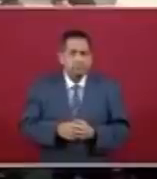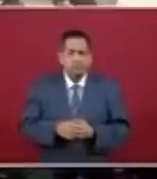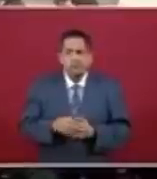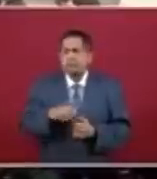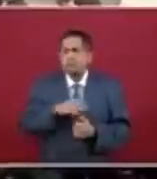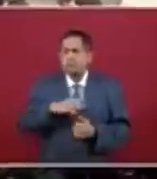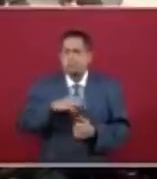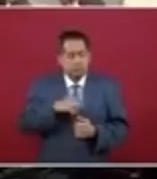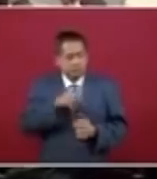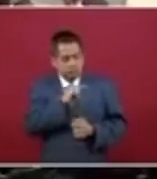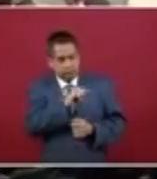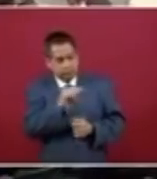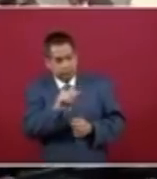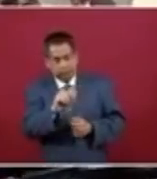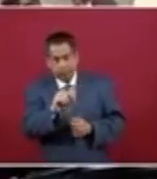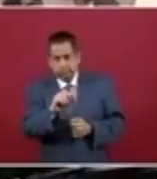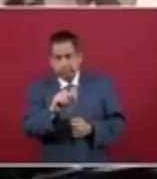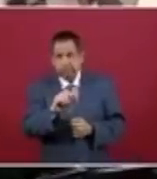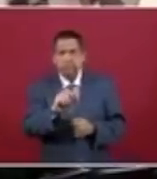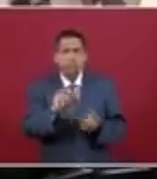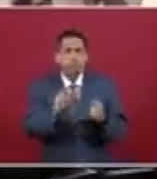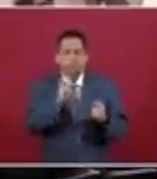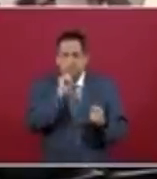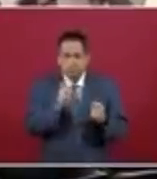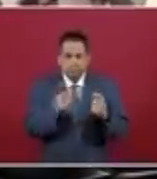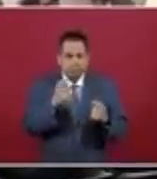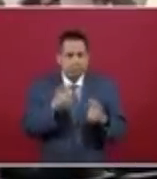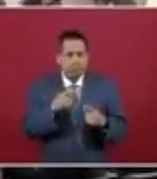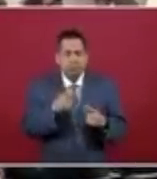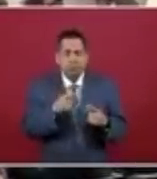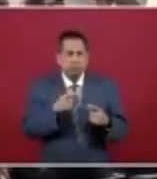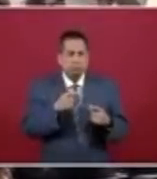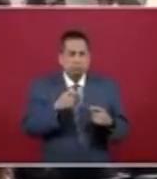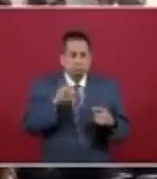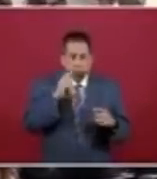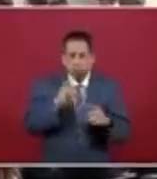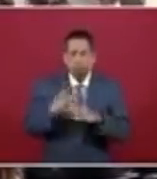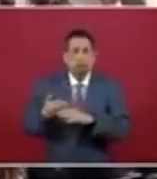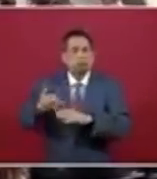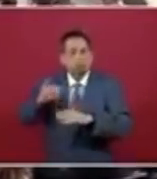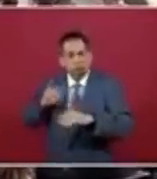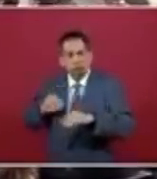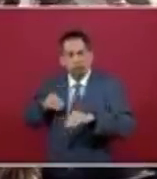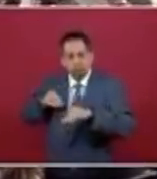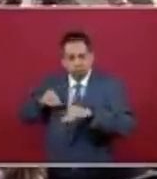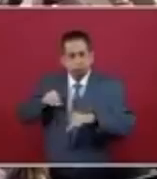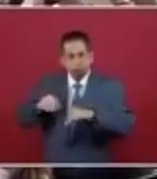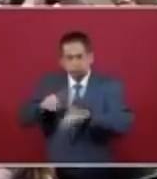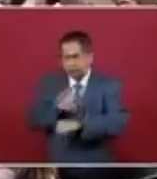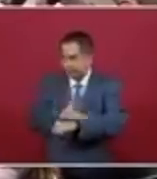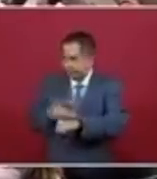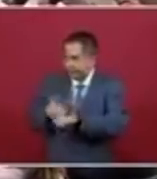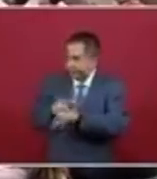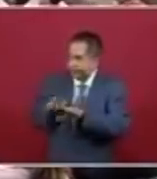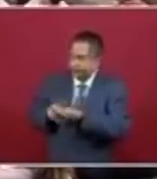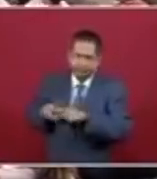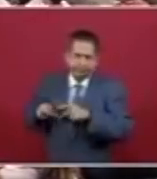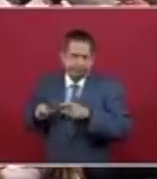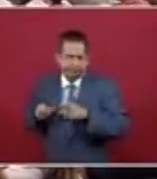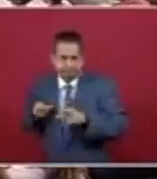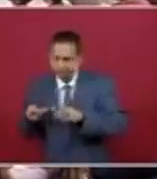Hay ya también un trabajo que han venido haciendo